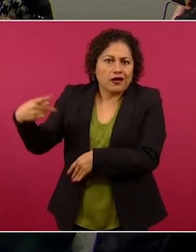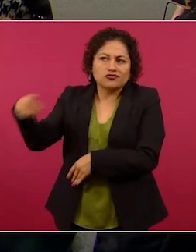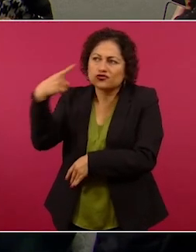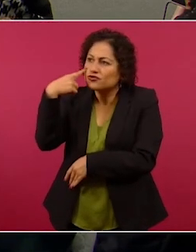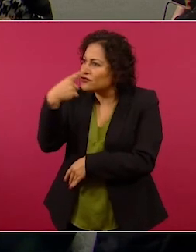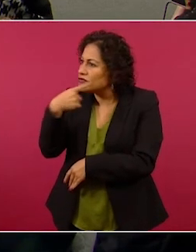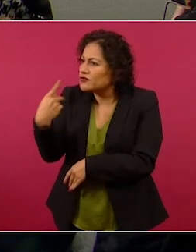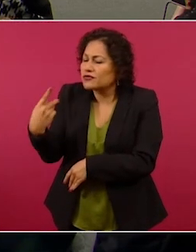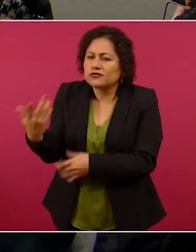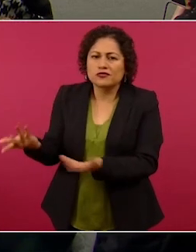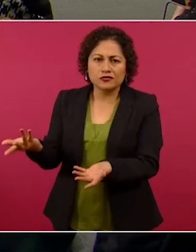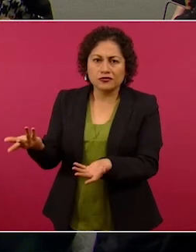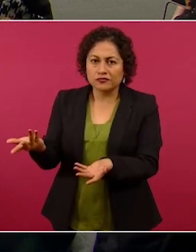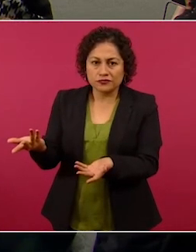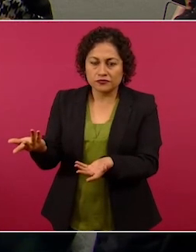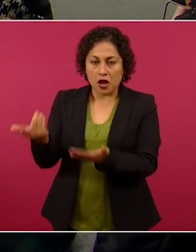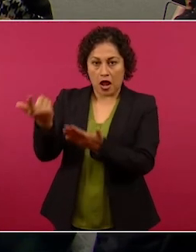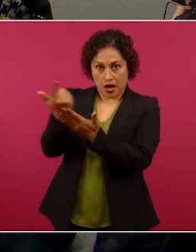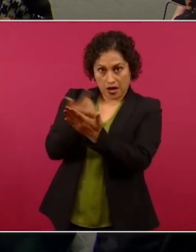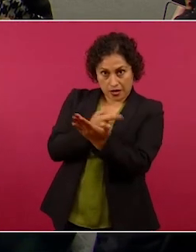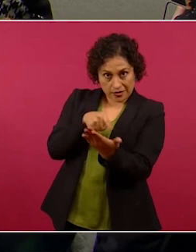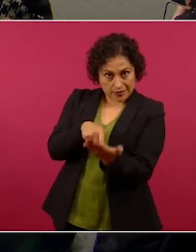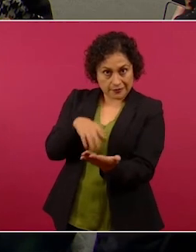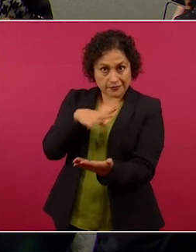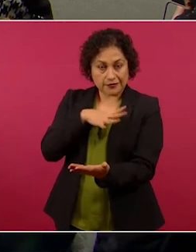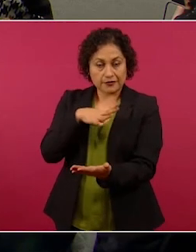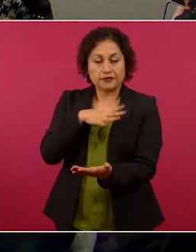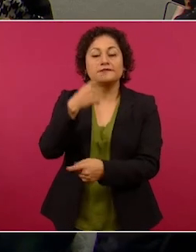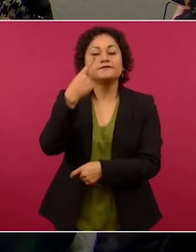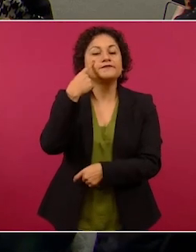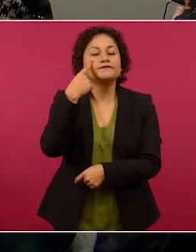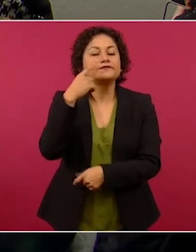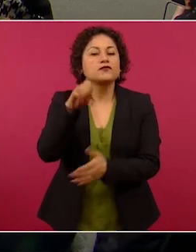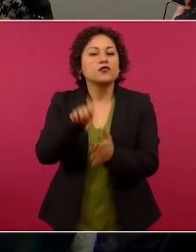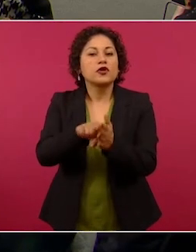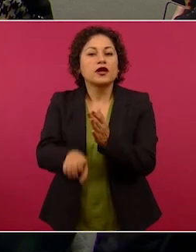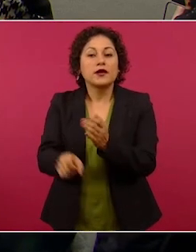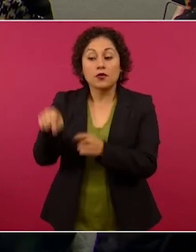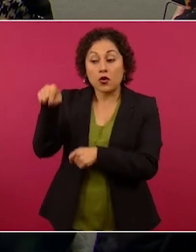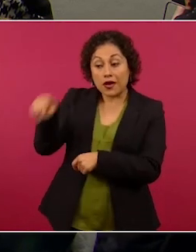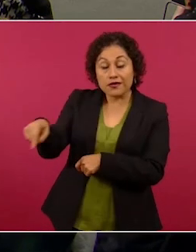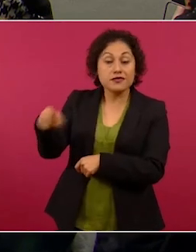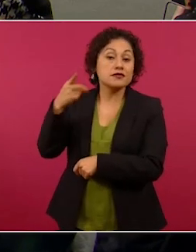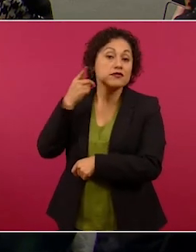por lista. Hay legisladores que nunca han sido votados